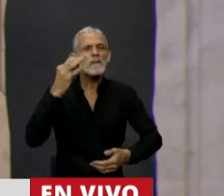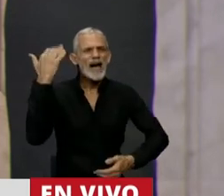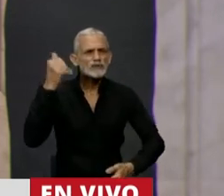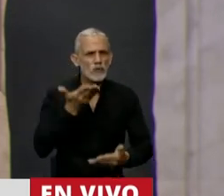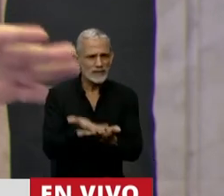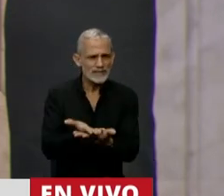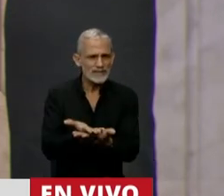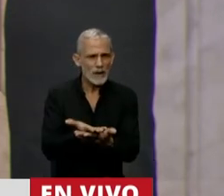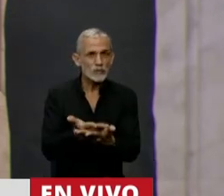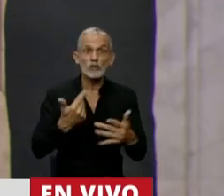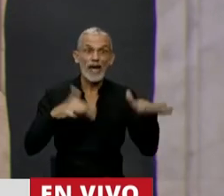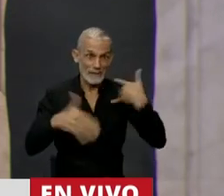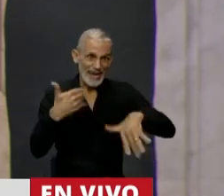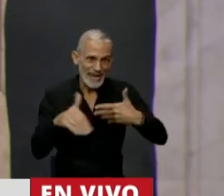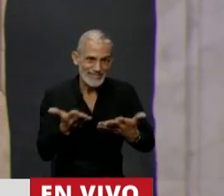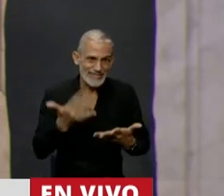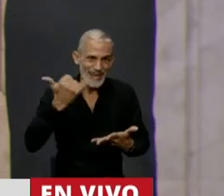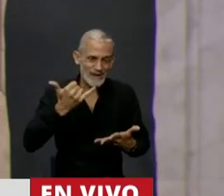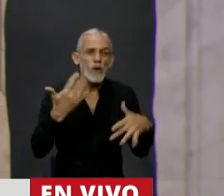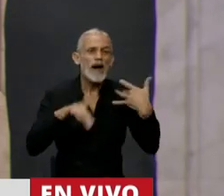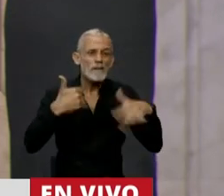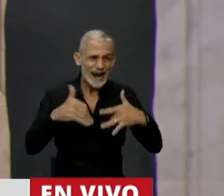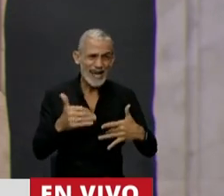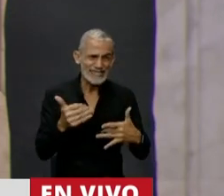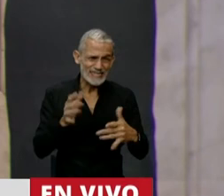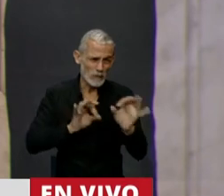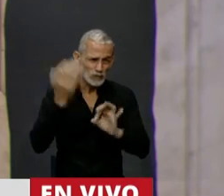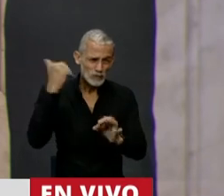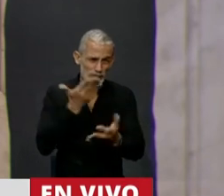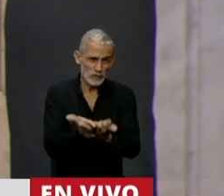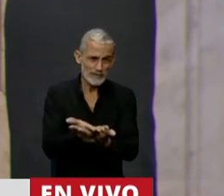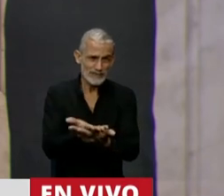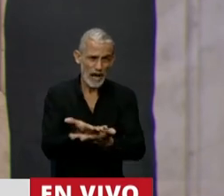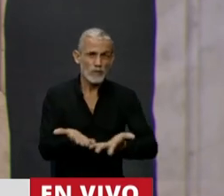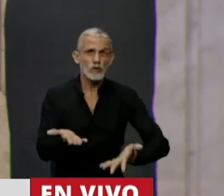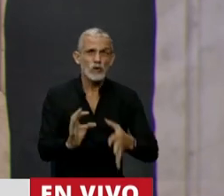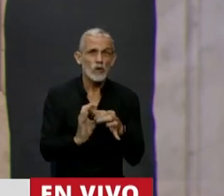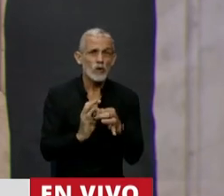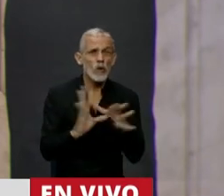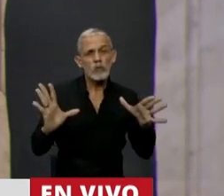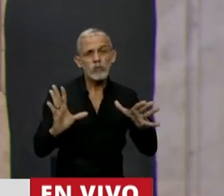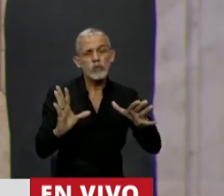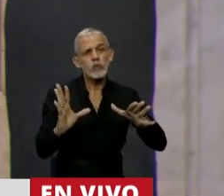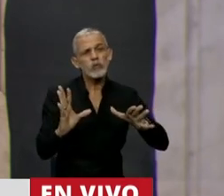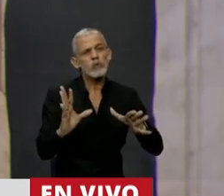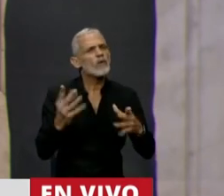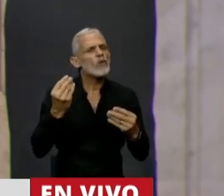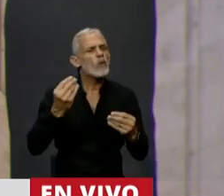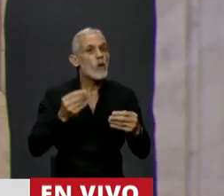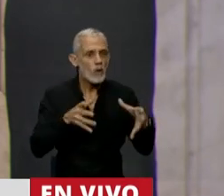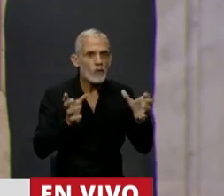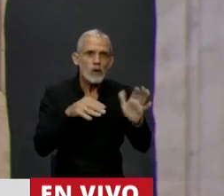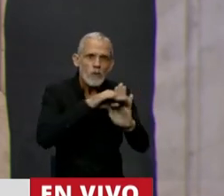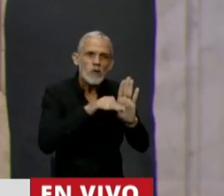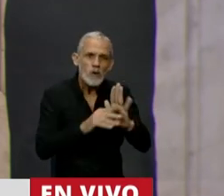claro, era una medida de emergencia. Era una medida de emergencia que no estaba desligada, escindida de un conjunto